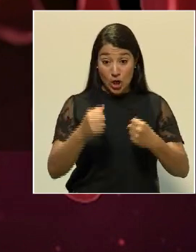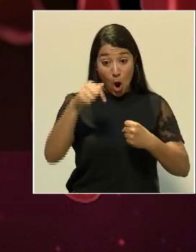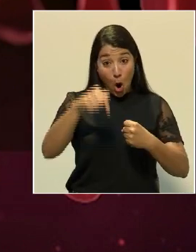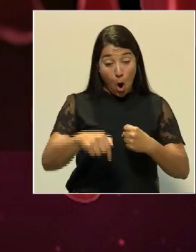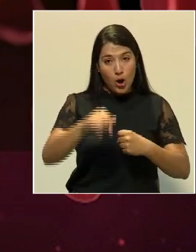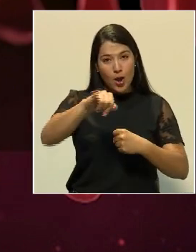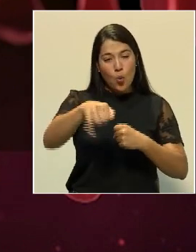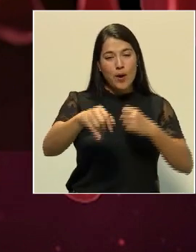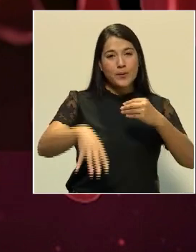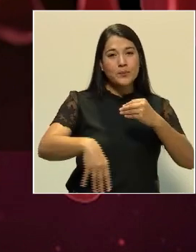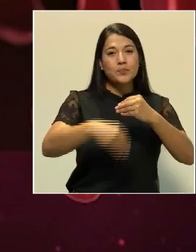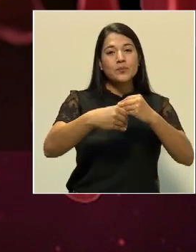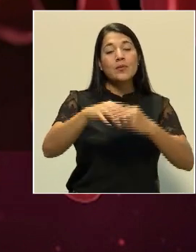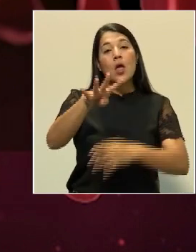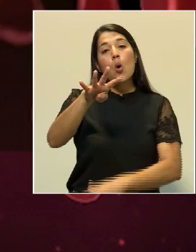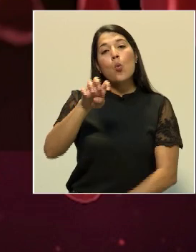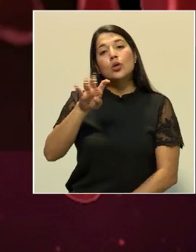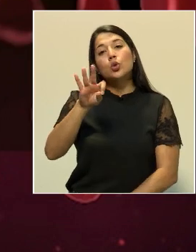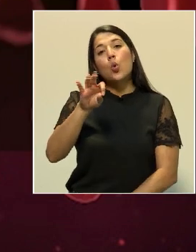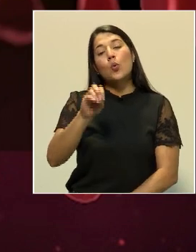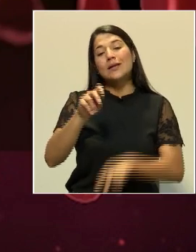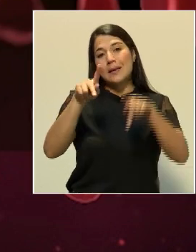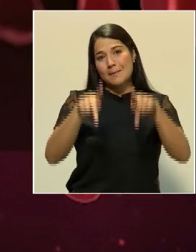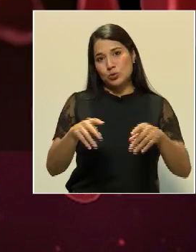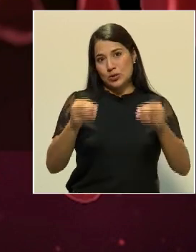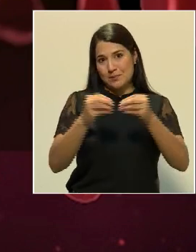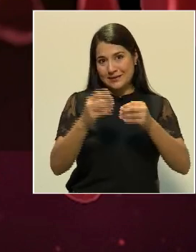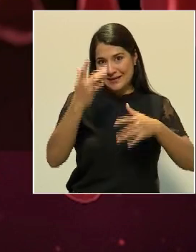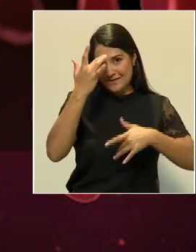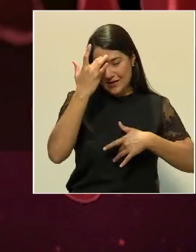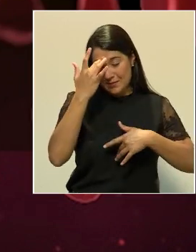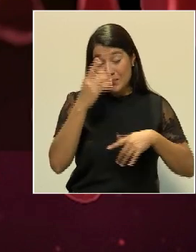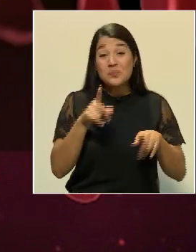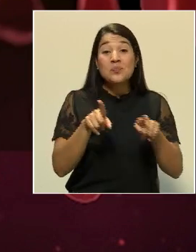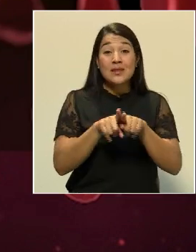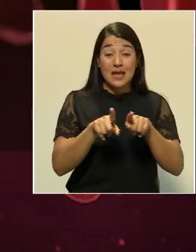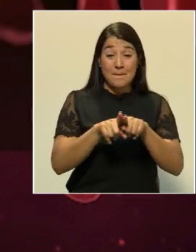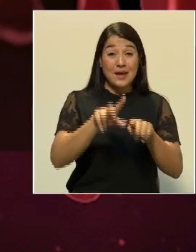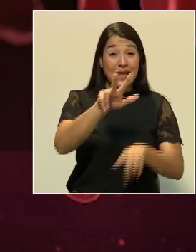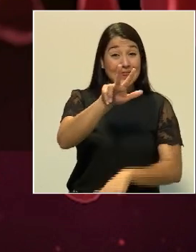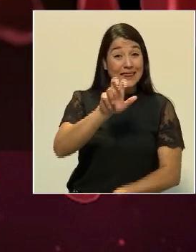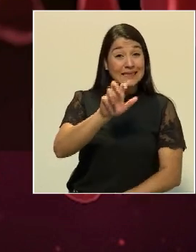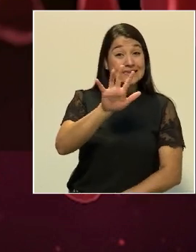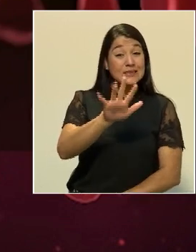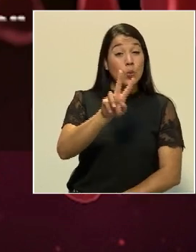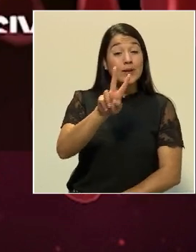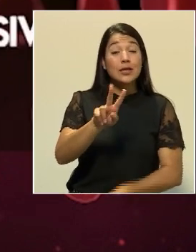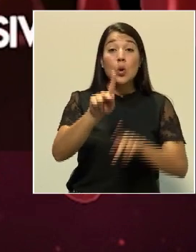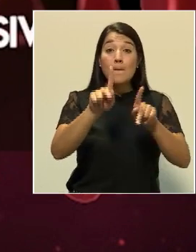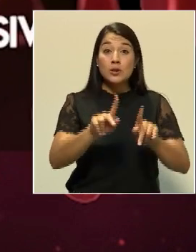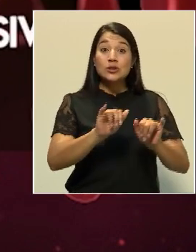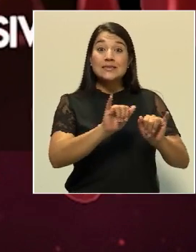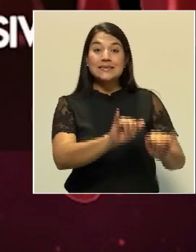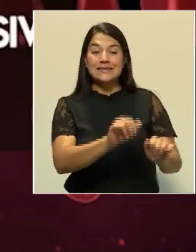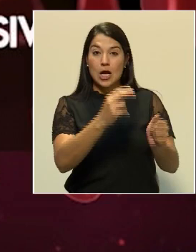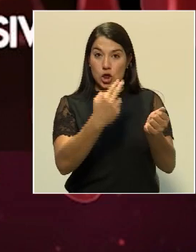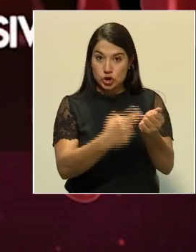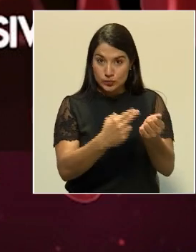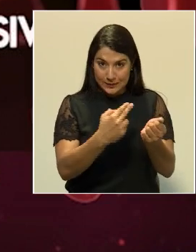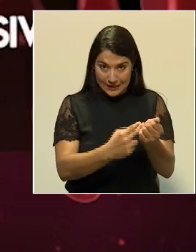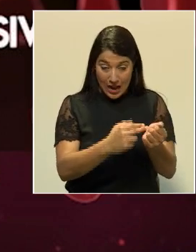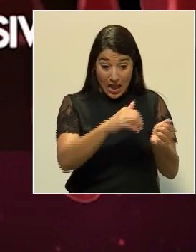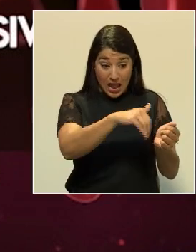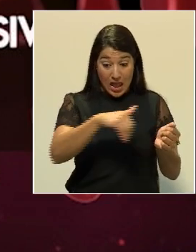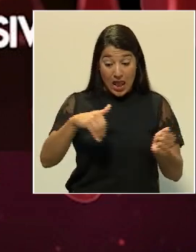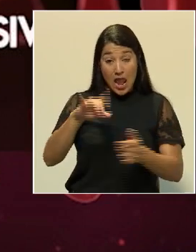registraron 490 casos nuevos. Además, 352 personas con coronavirus están en un hospital